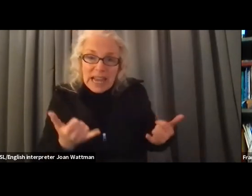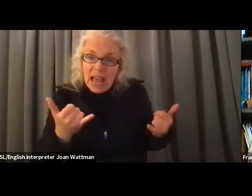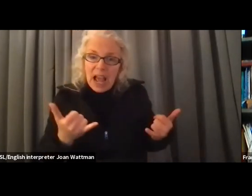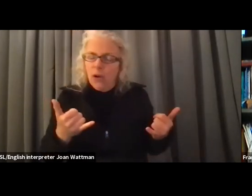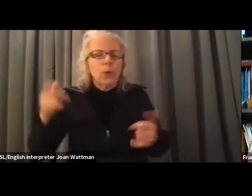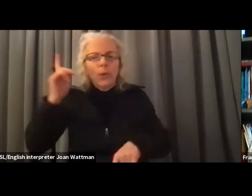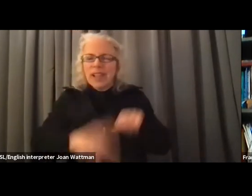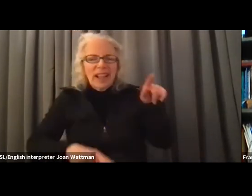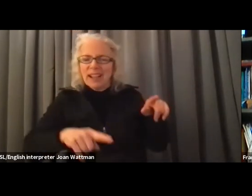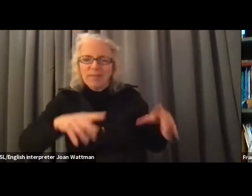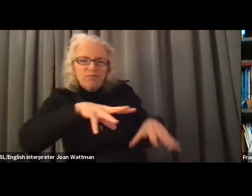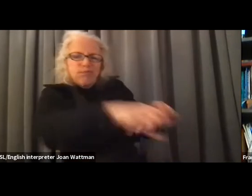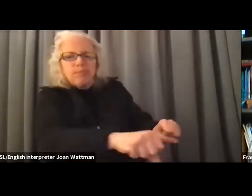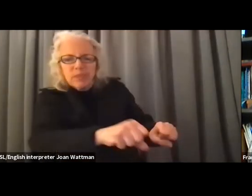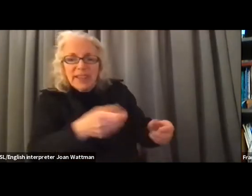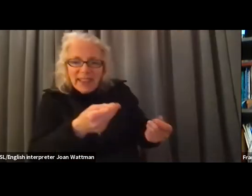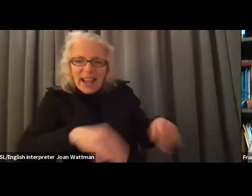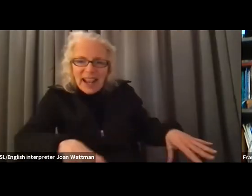abogada Bernabé Atuajené,